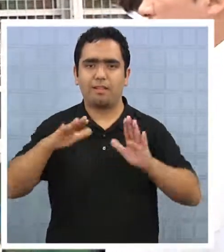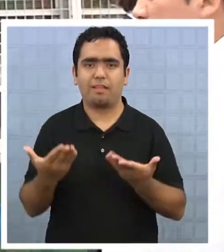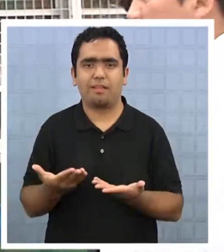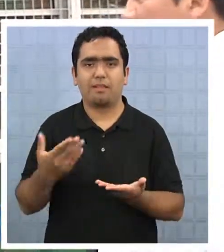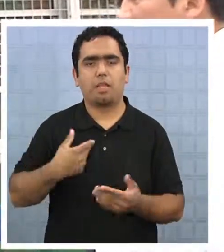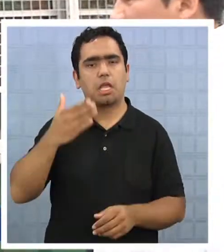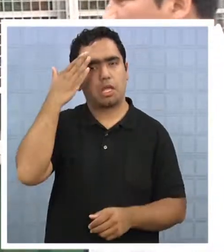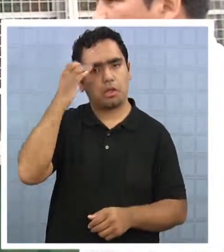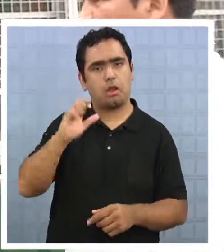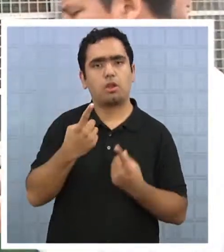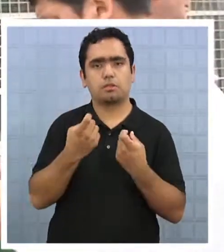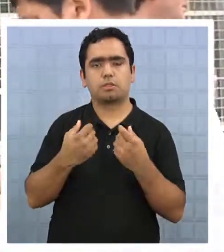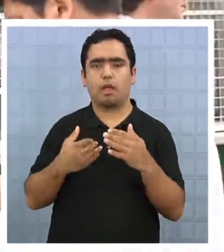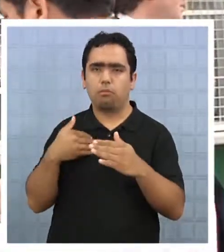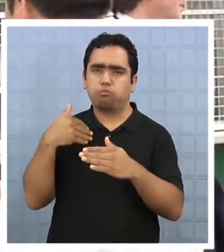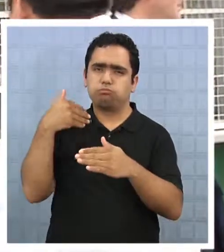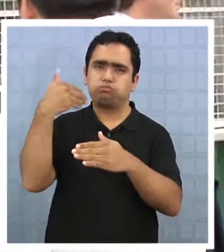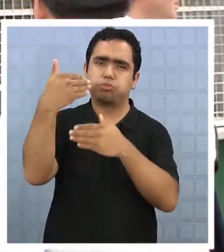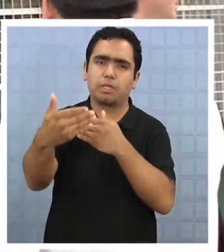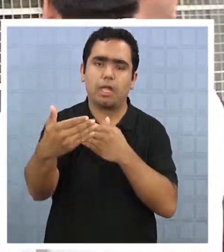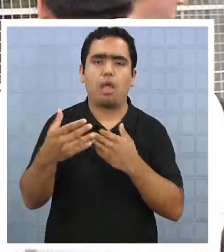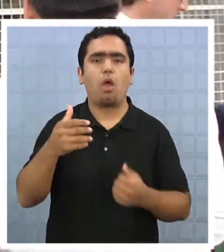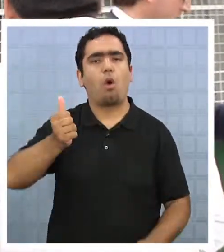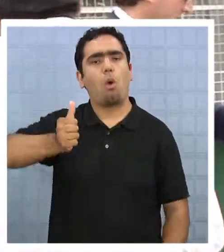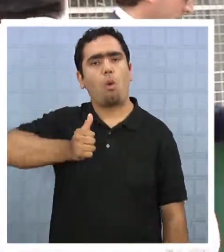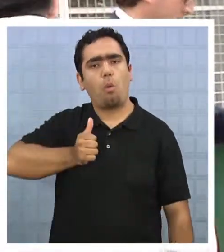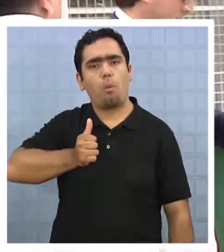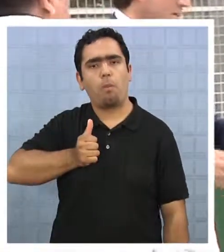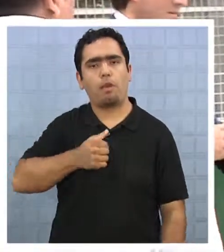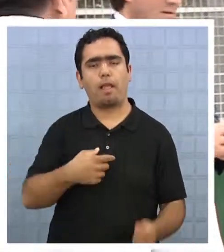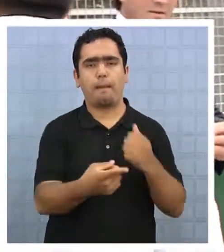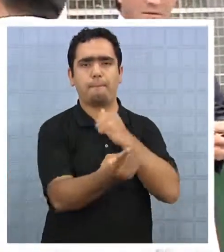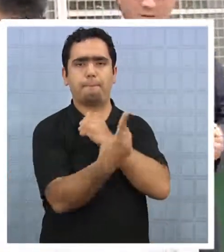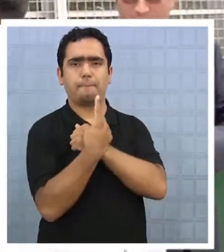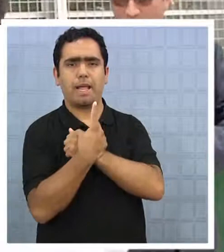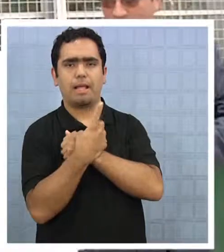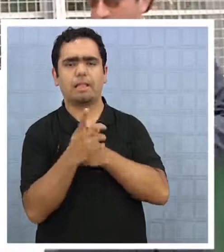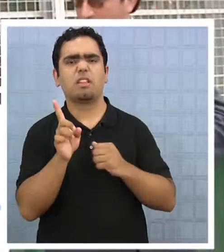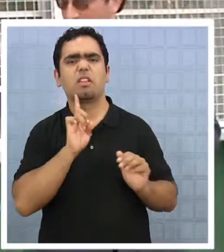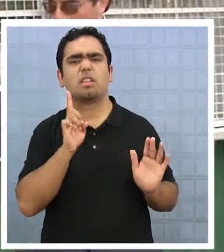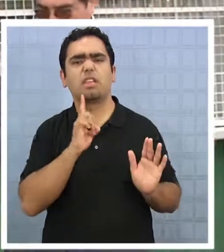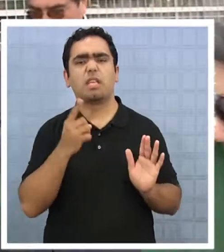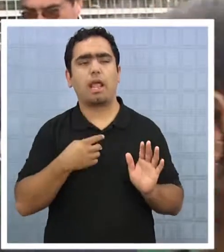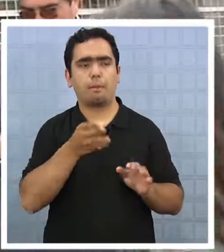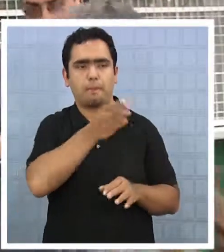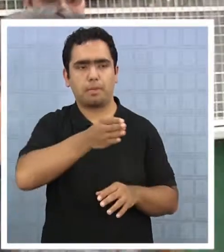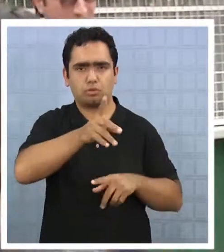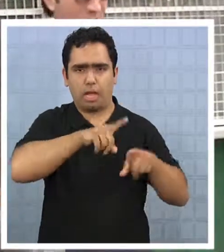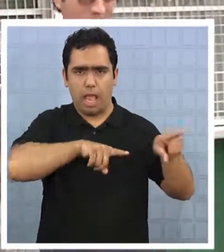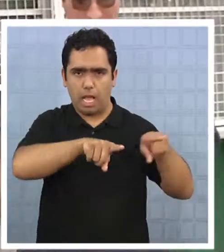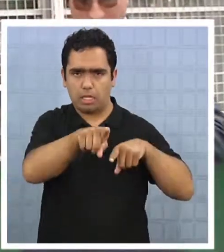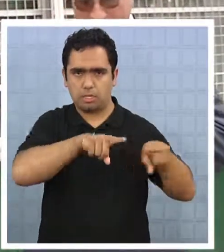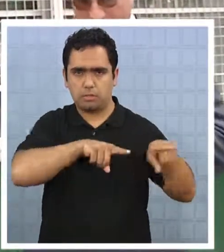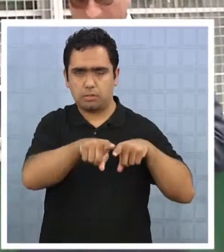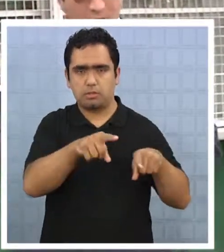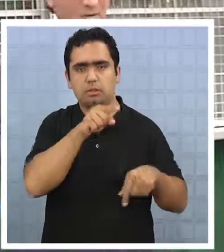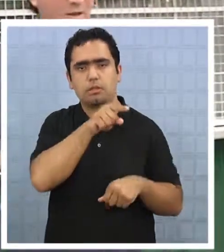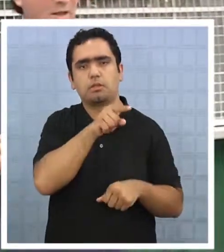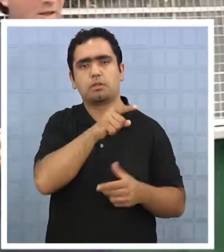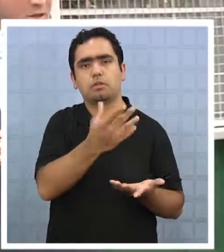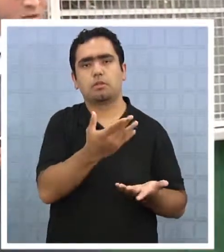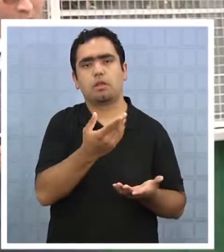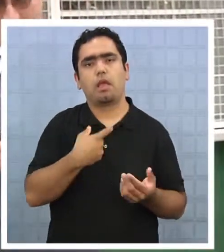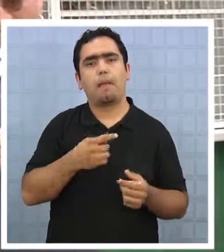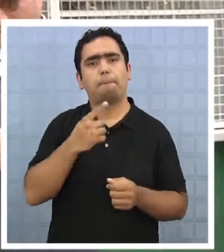no suficientemente, y creo que tenemos que dar un nuevo impulso a cumplir el mandato que tenemos desde nuestros